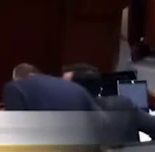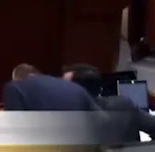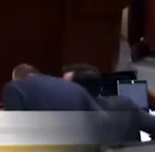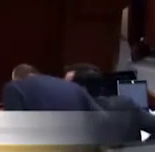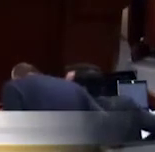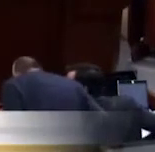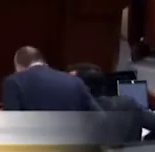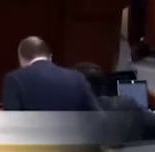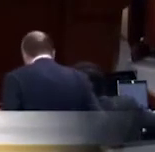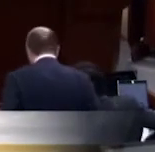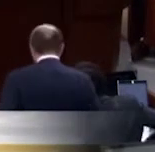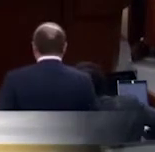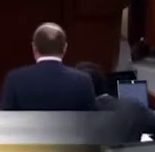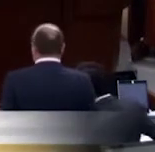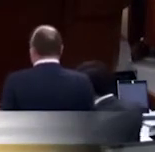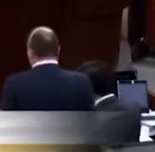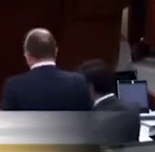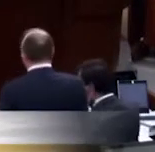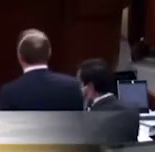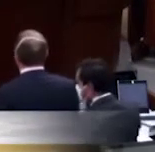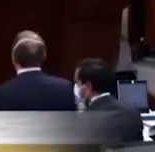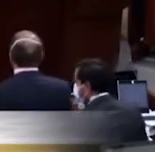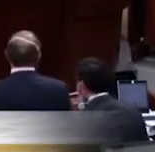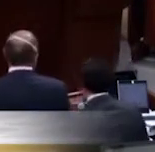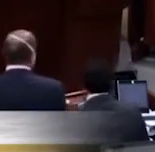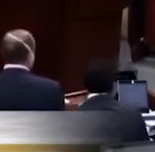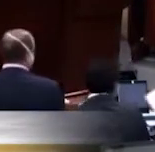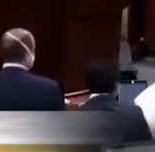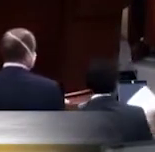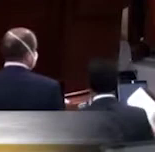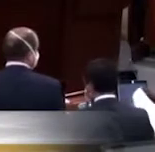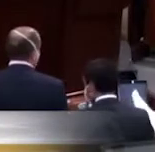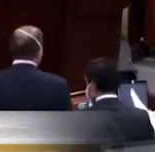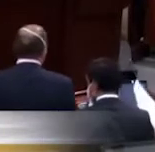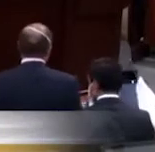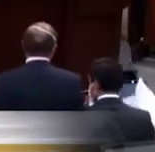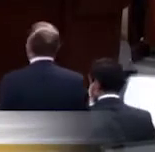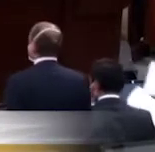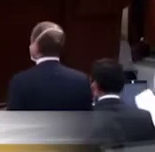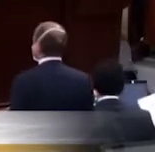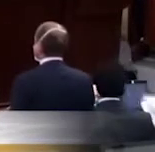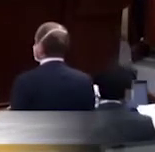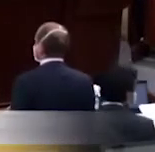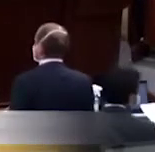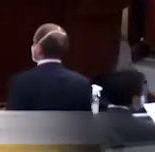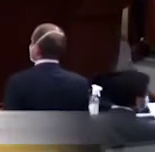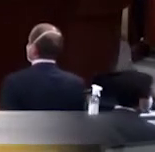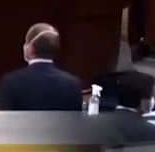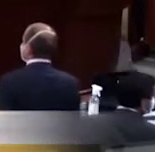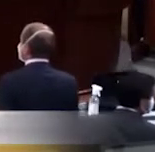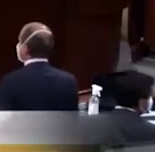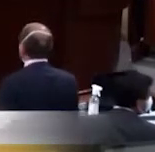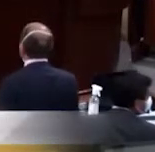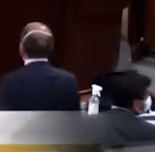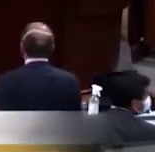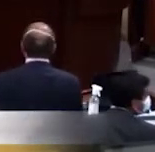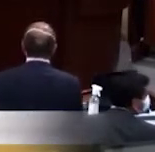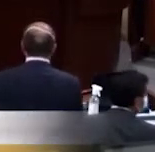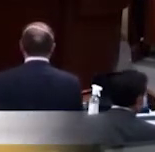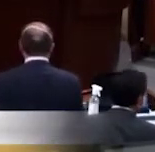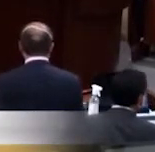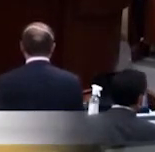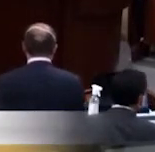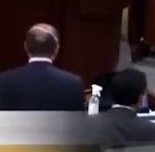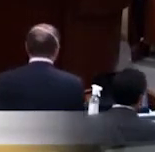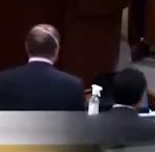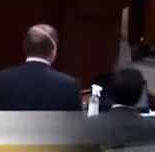Verde. Gracias, presidente. Por el tiempo, cuatro reflexiones rápidas. La primera, la